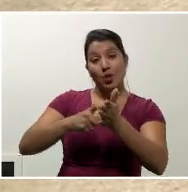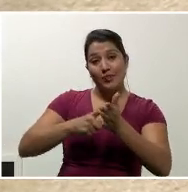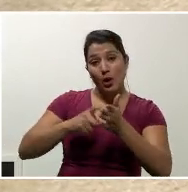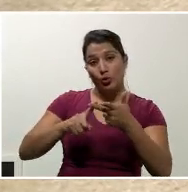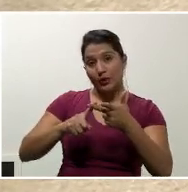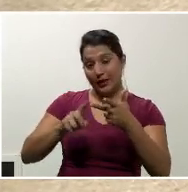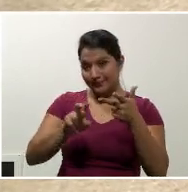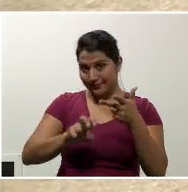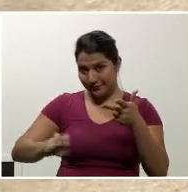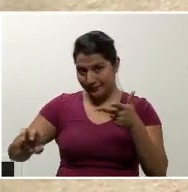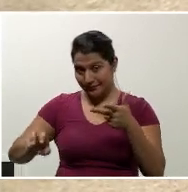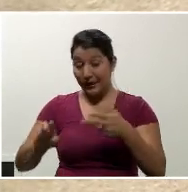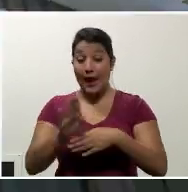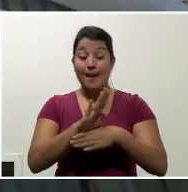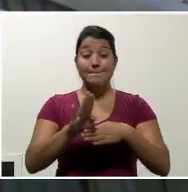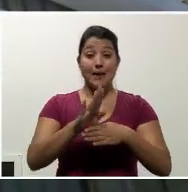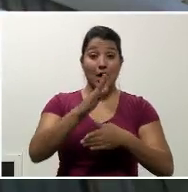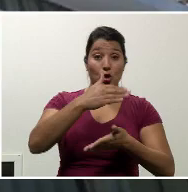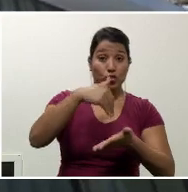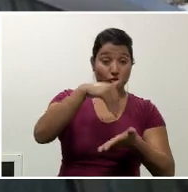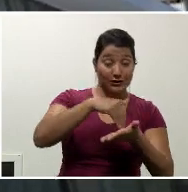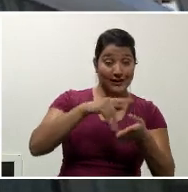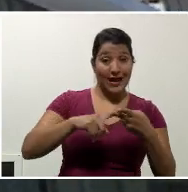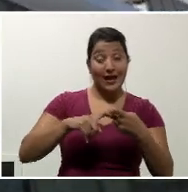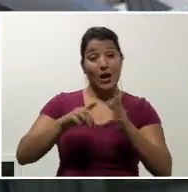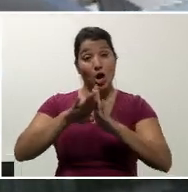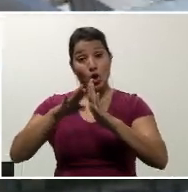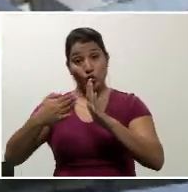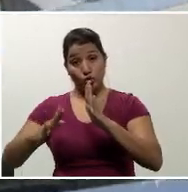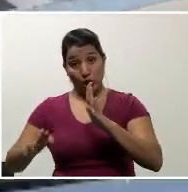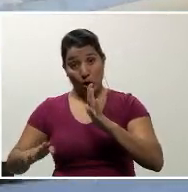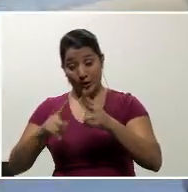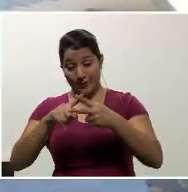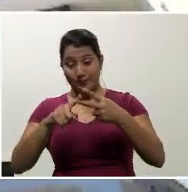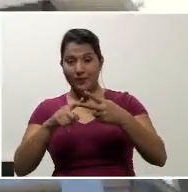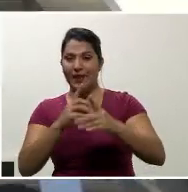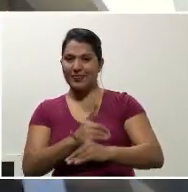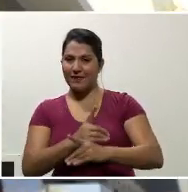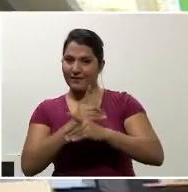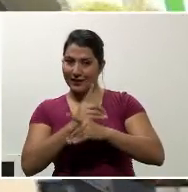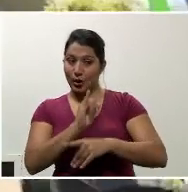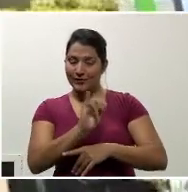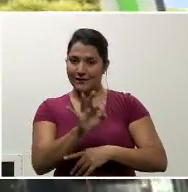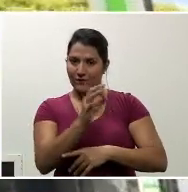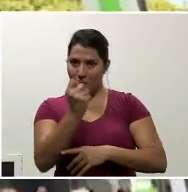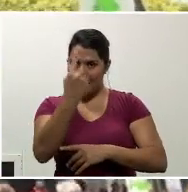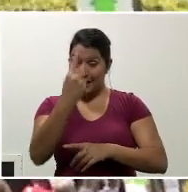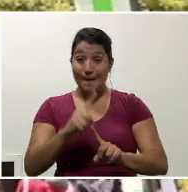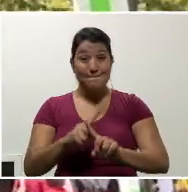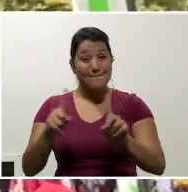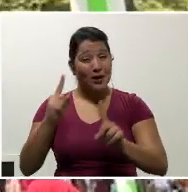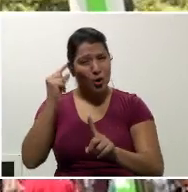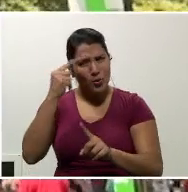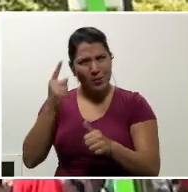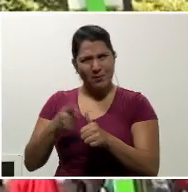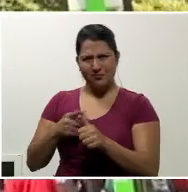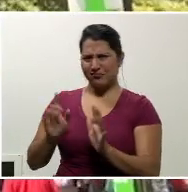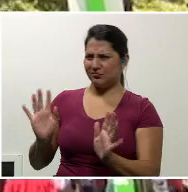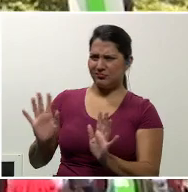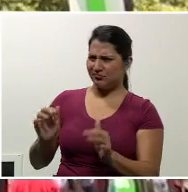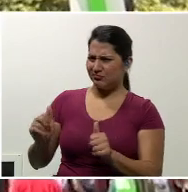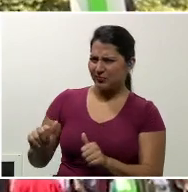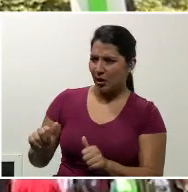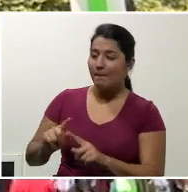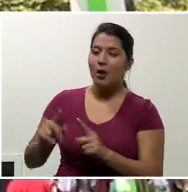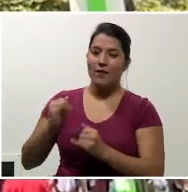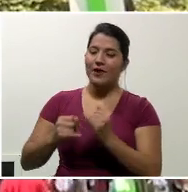el Banco Central como la Contraloría General de la República defendieron esta interpretación, mientras que el gobierno al principio se opuso, pero terminó